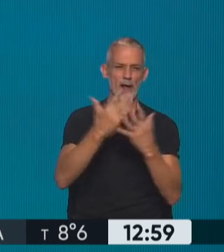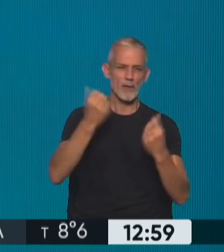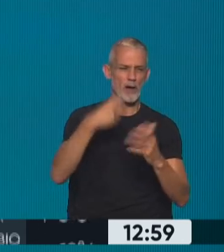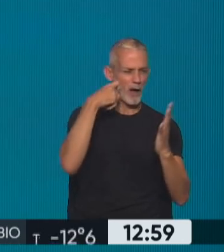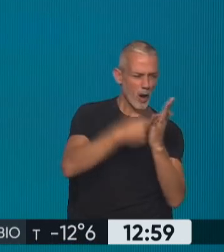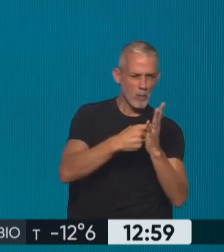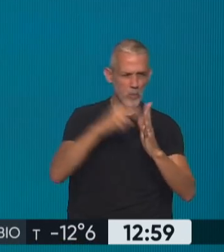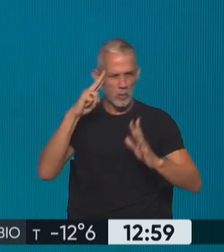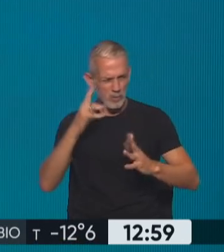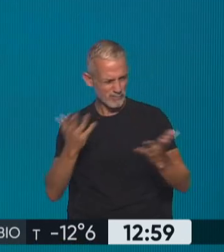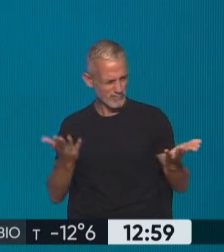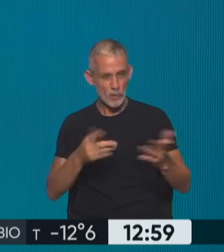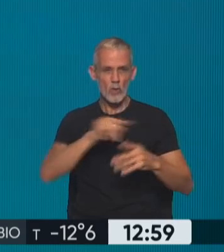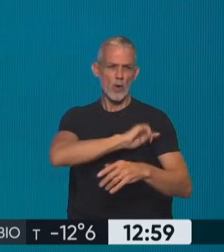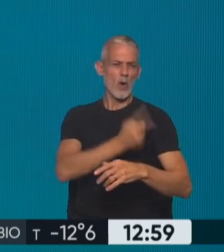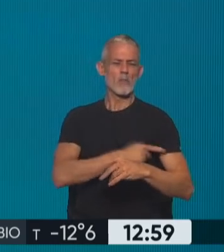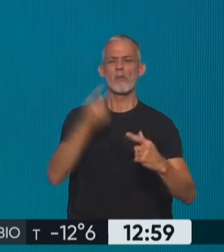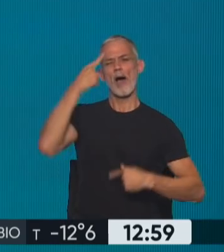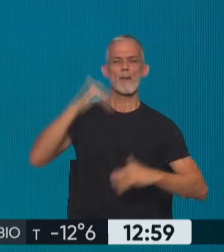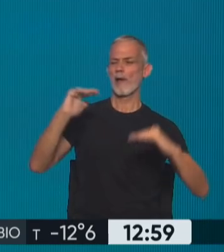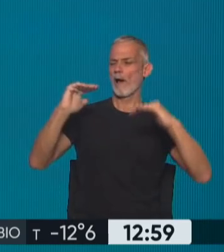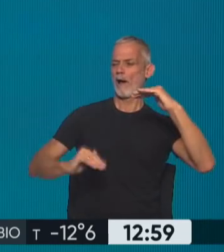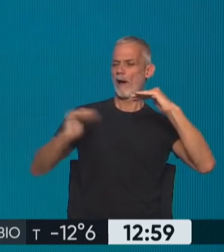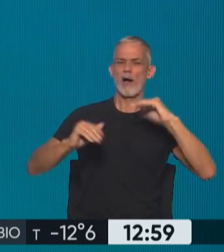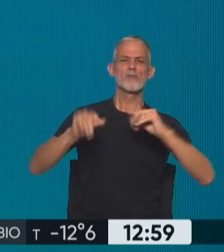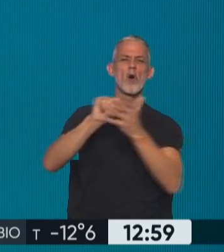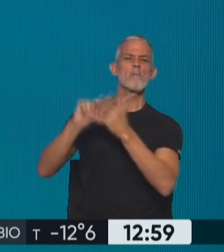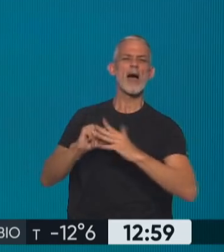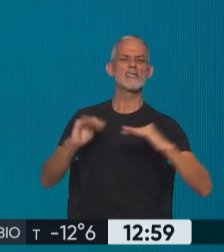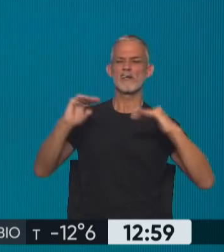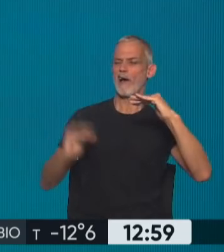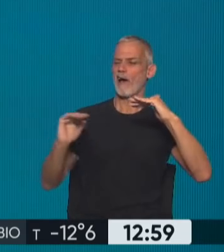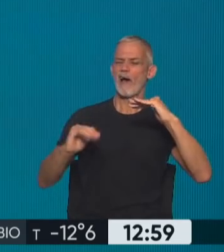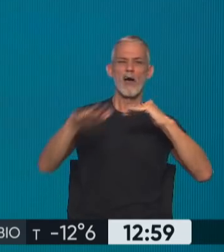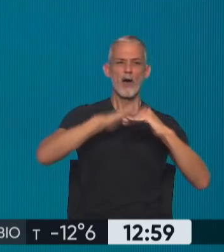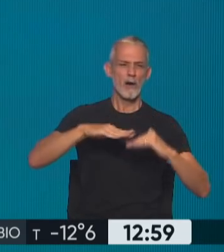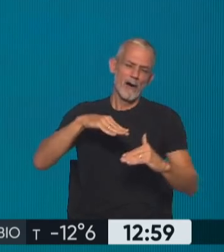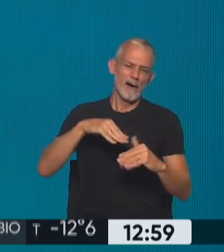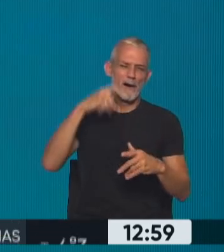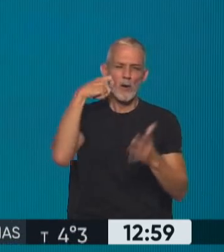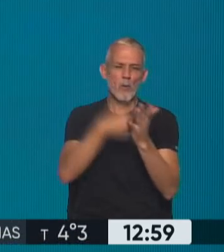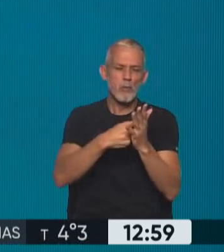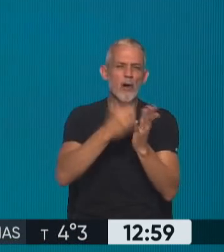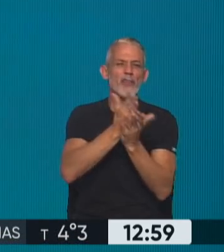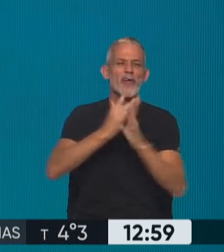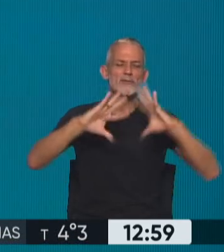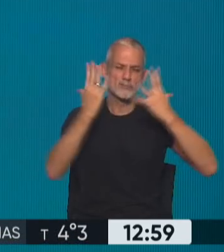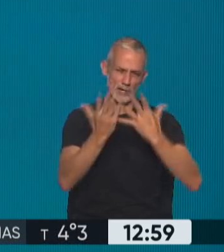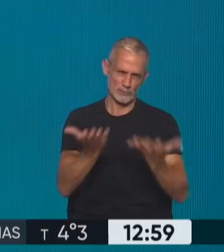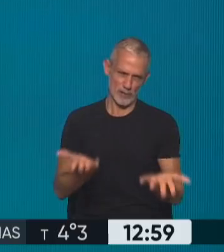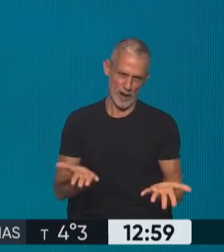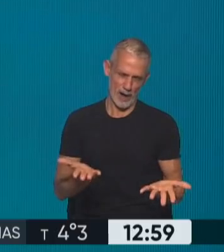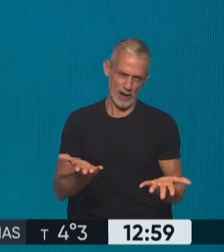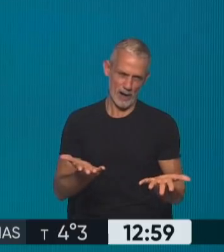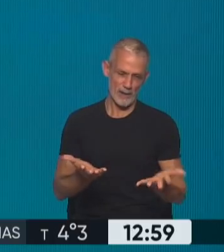las potencias que se creen por encima del resto de los países y no respetan el derecho internacional. De hecho,